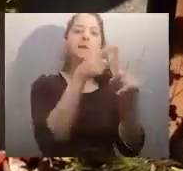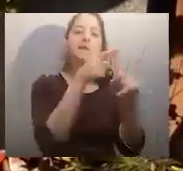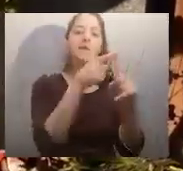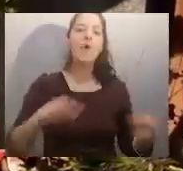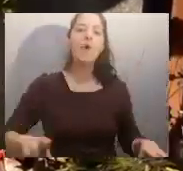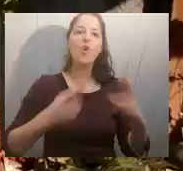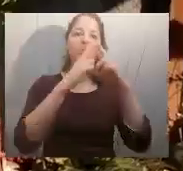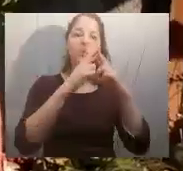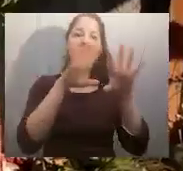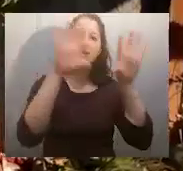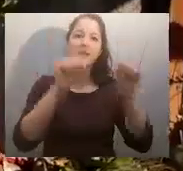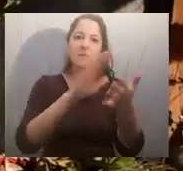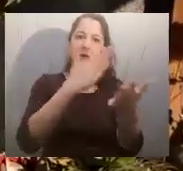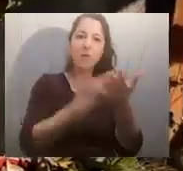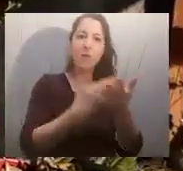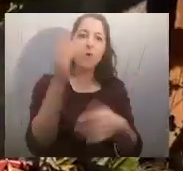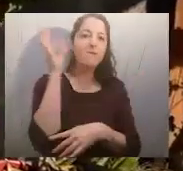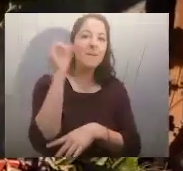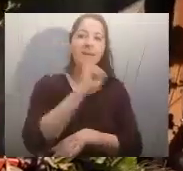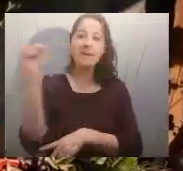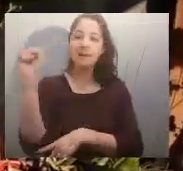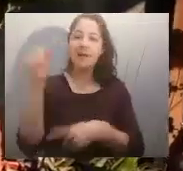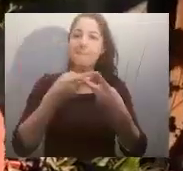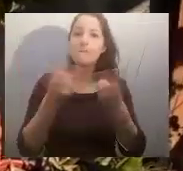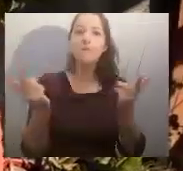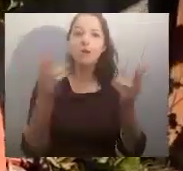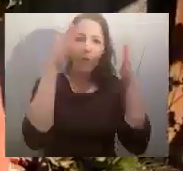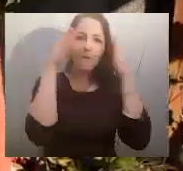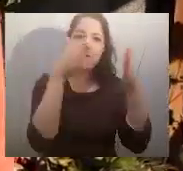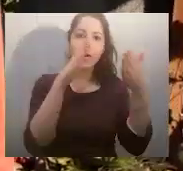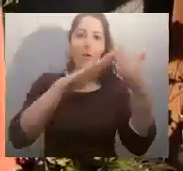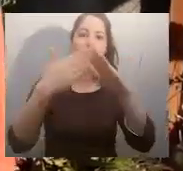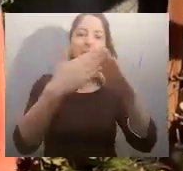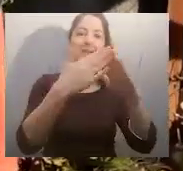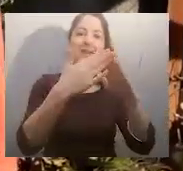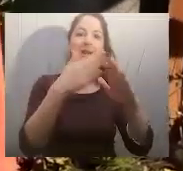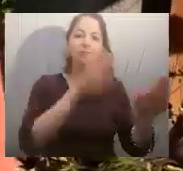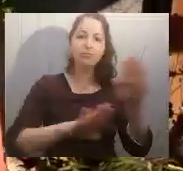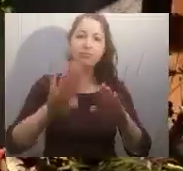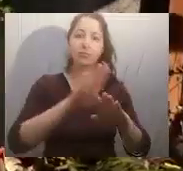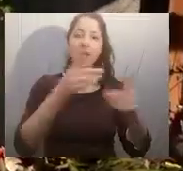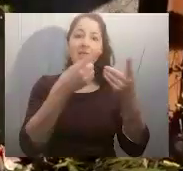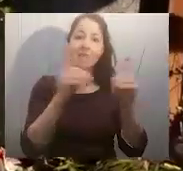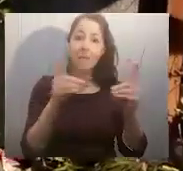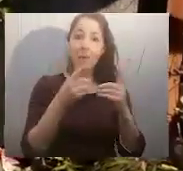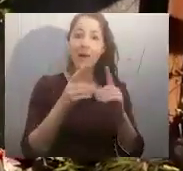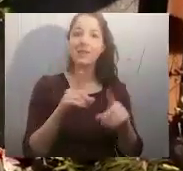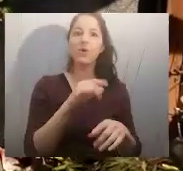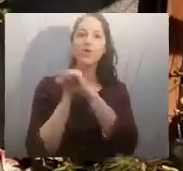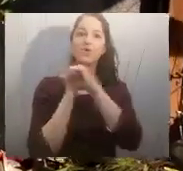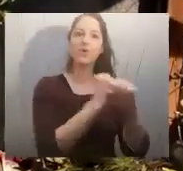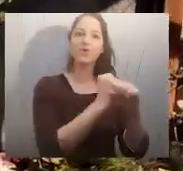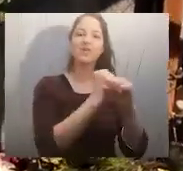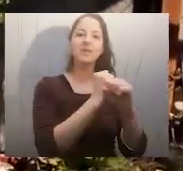enfoque comunitario, preventivo, democrático y anticolonial, que integre un sistema